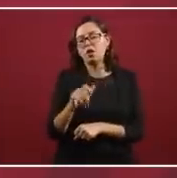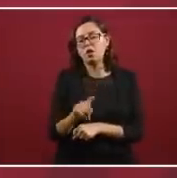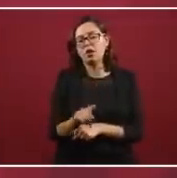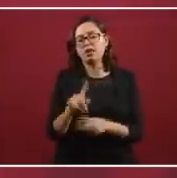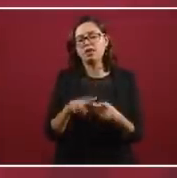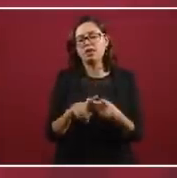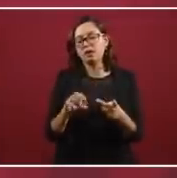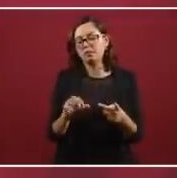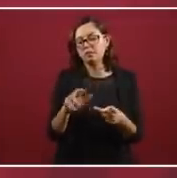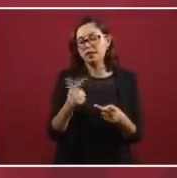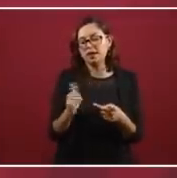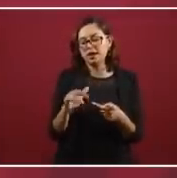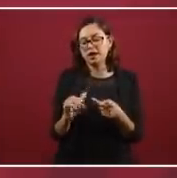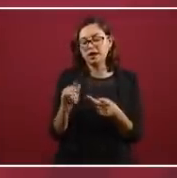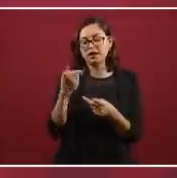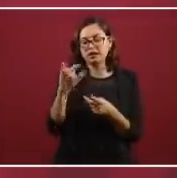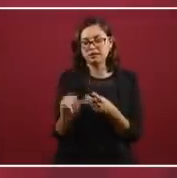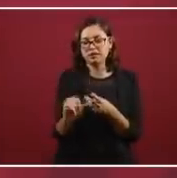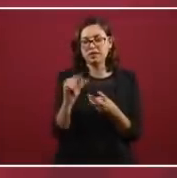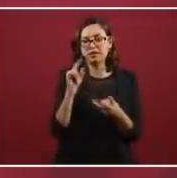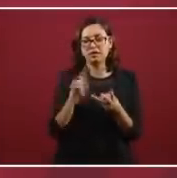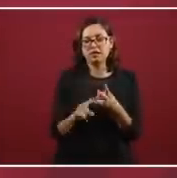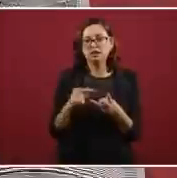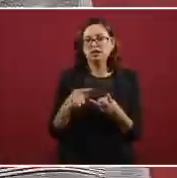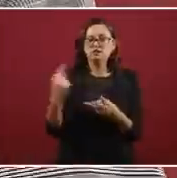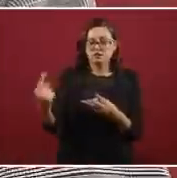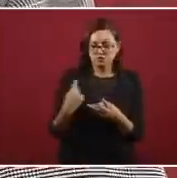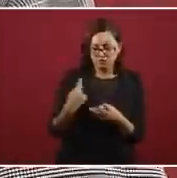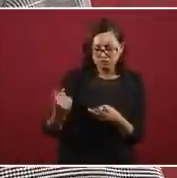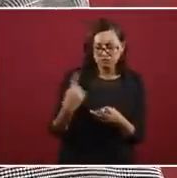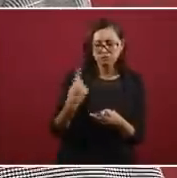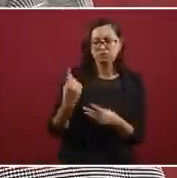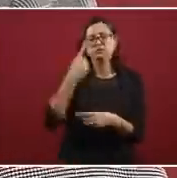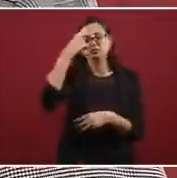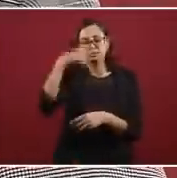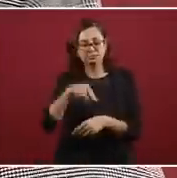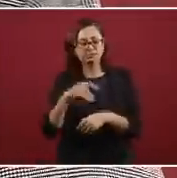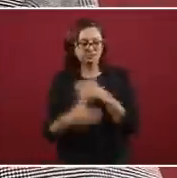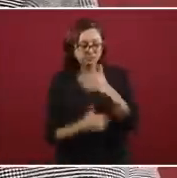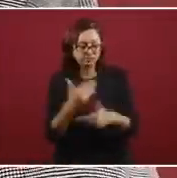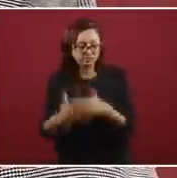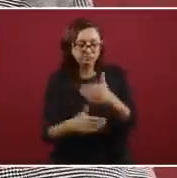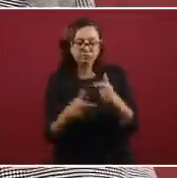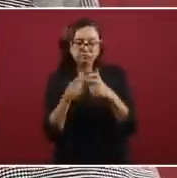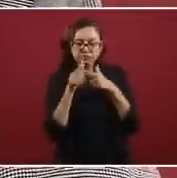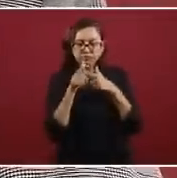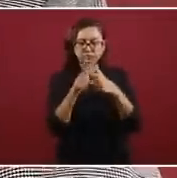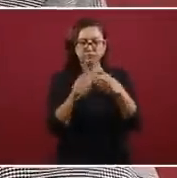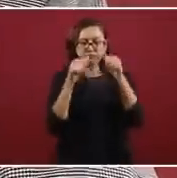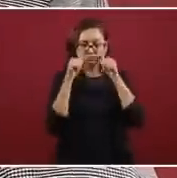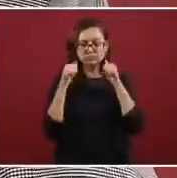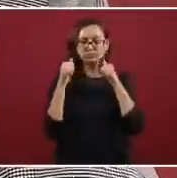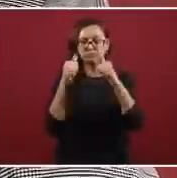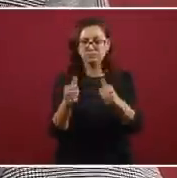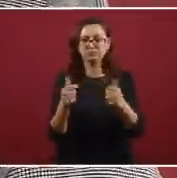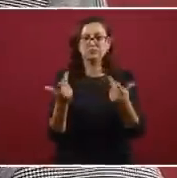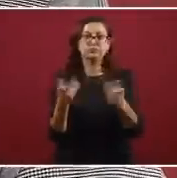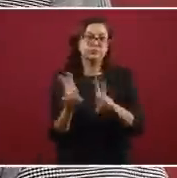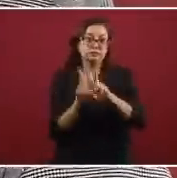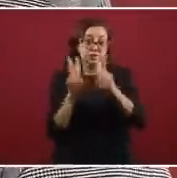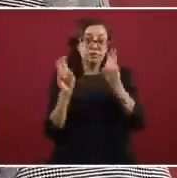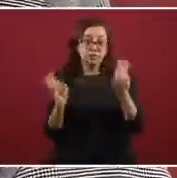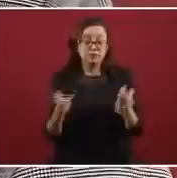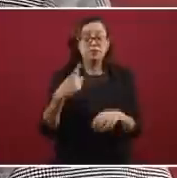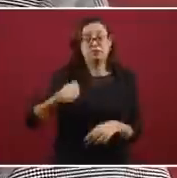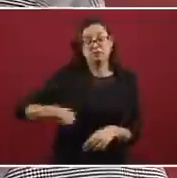Margarita Ríos Farhat, él y yo, para que demos seguimiento a estos temas. Estamos en el tema.